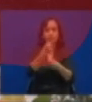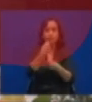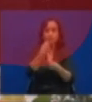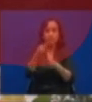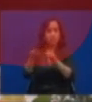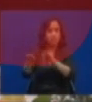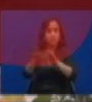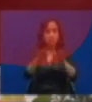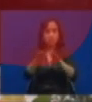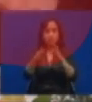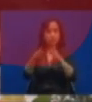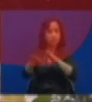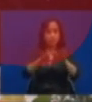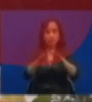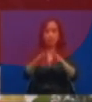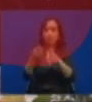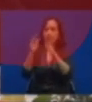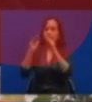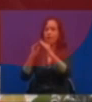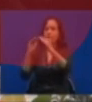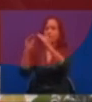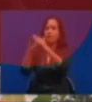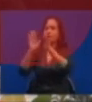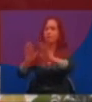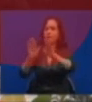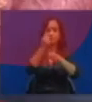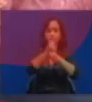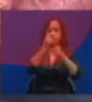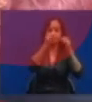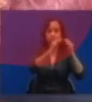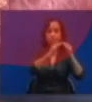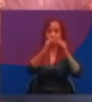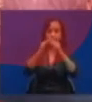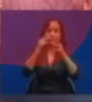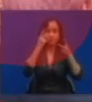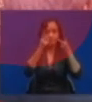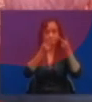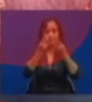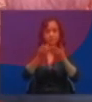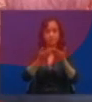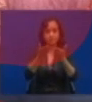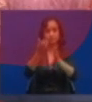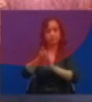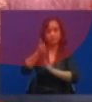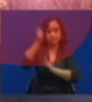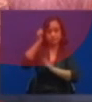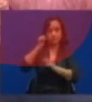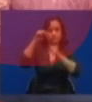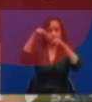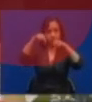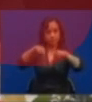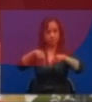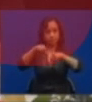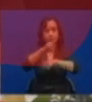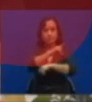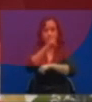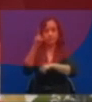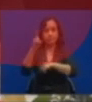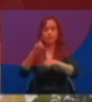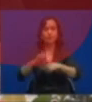se destruye el país por esa vía se destruye el país reveló acciones del minsa en el tema del cob y 19